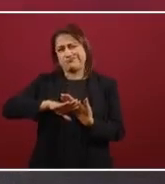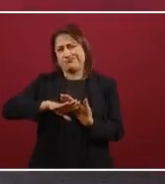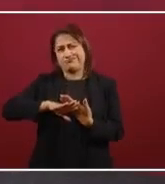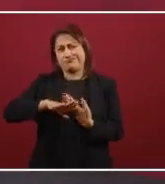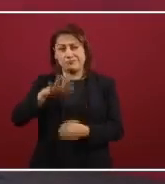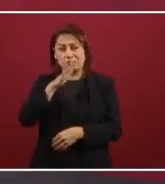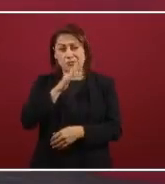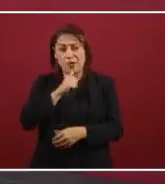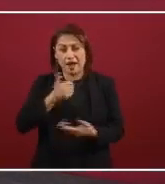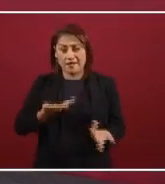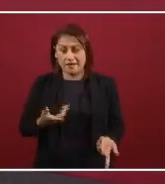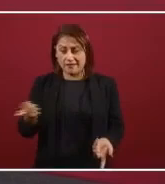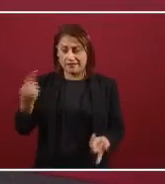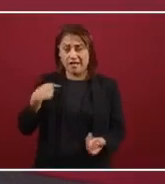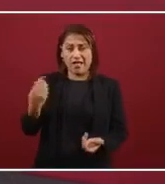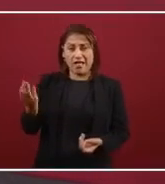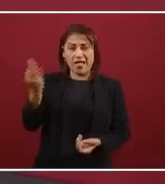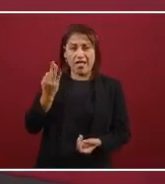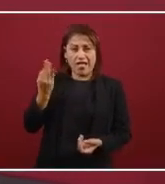se puede estar calumniando.